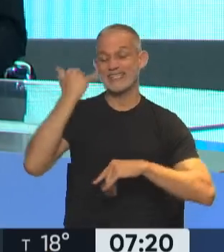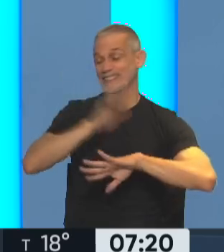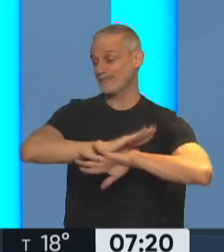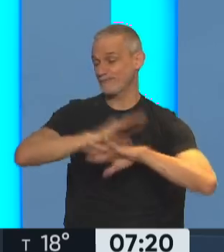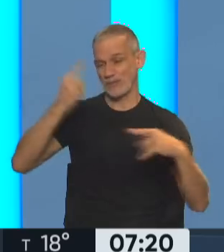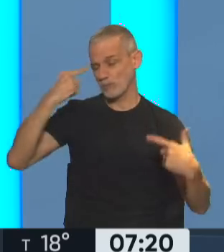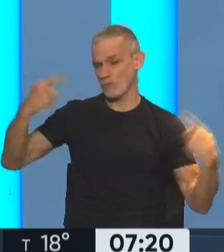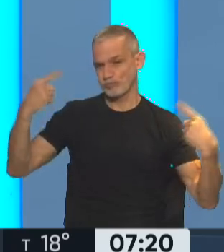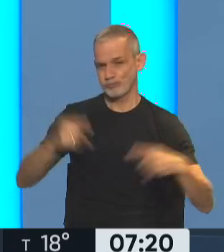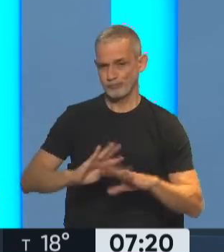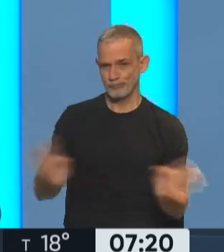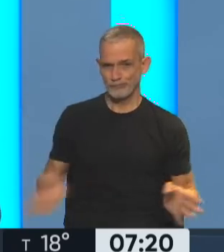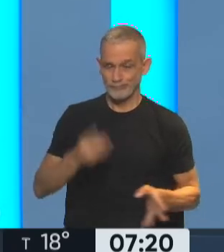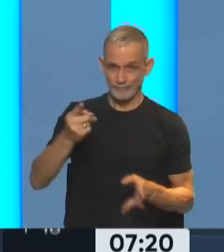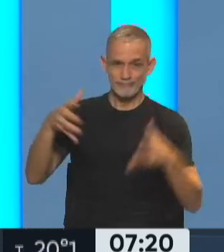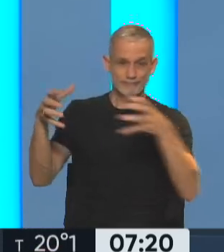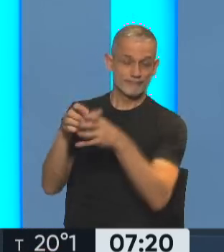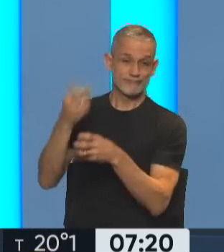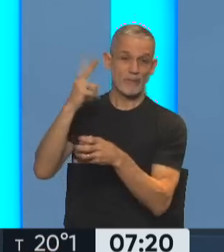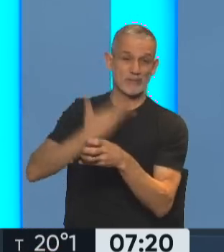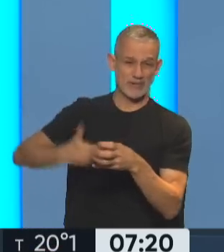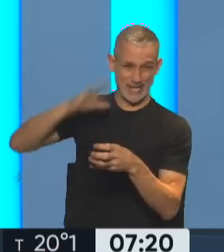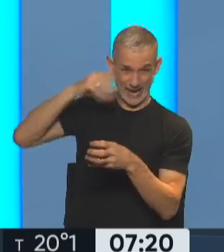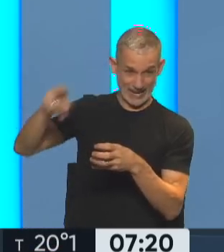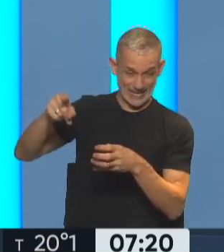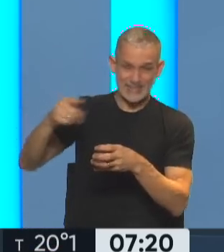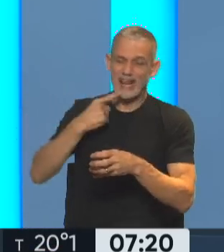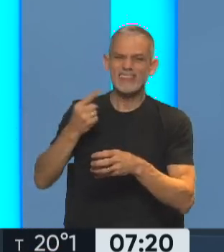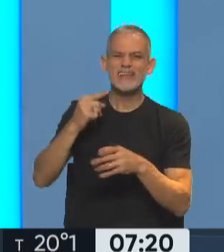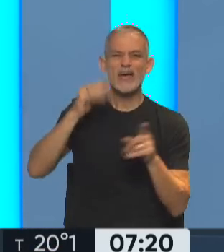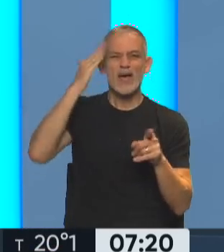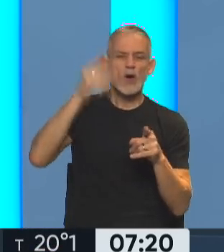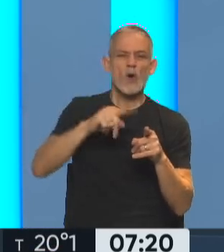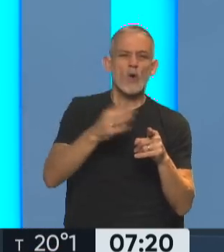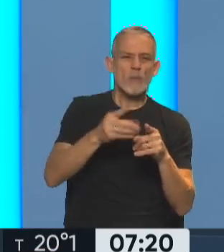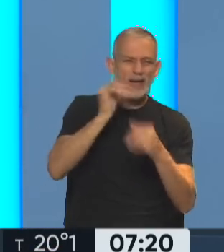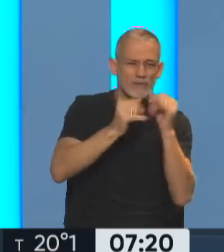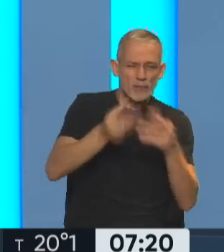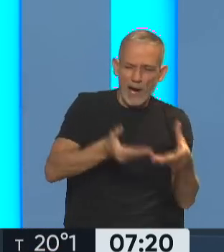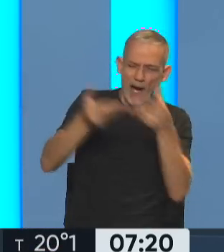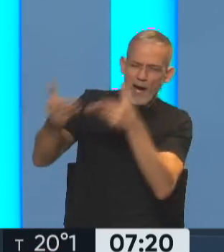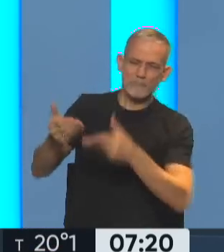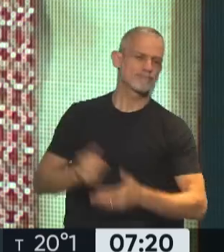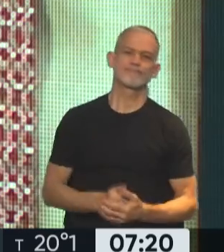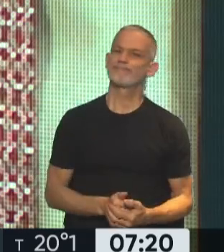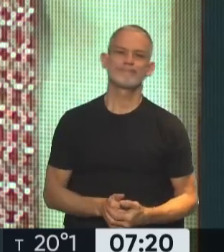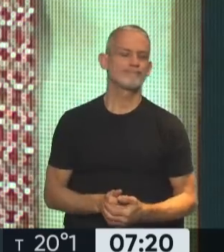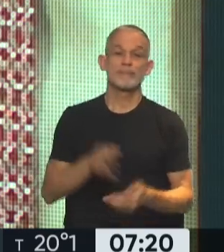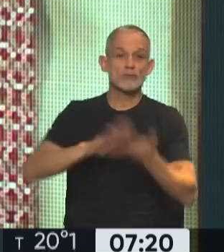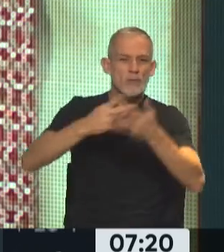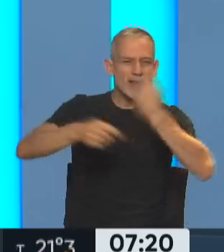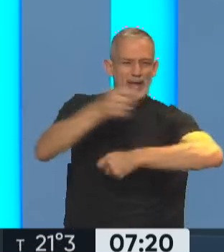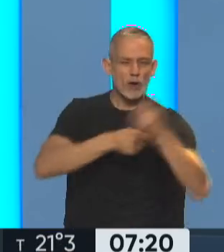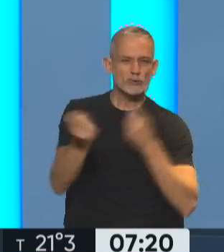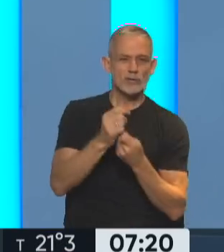diferencias y lo que dicen más del sector de la vicepresidenta es que Guzmán no le llevó toda la información necesaria de la negociación.